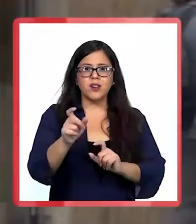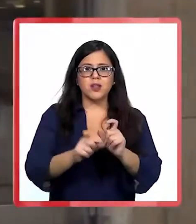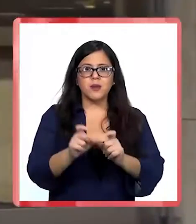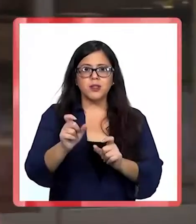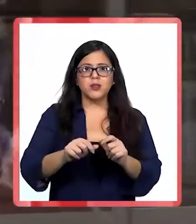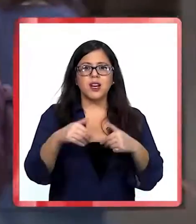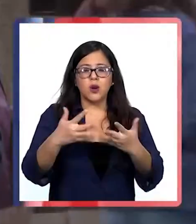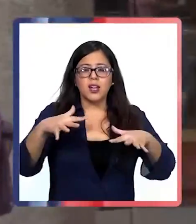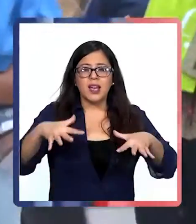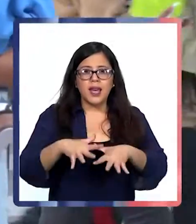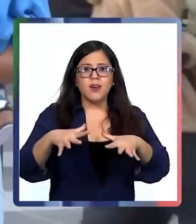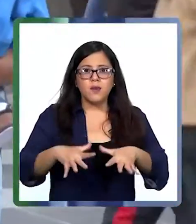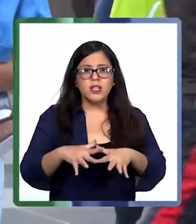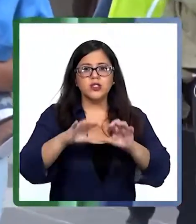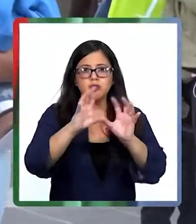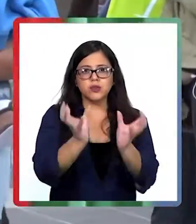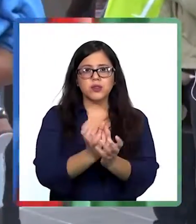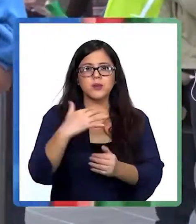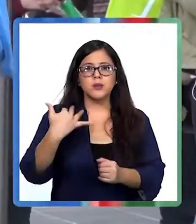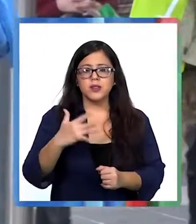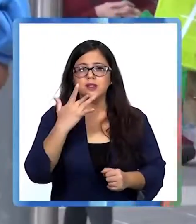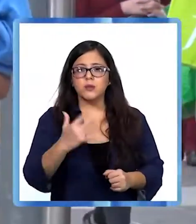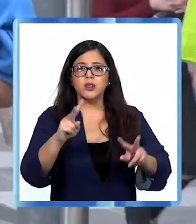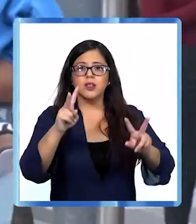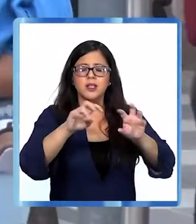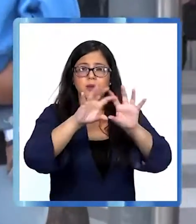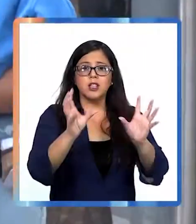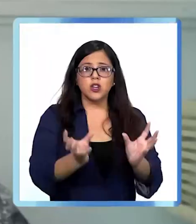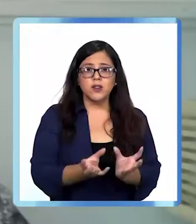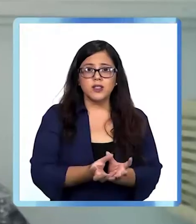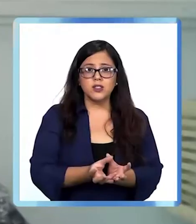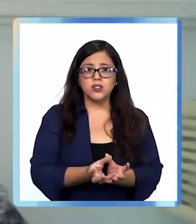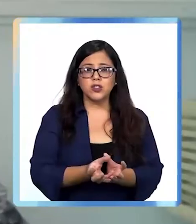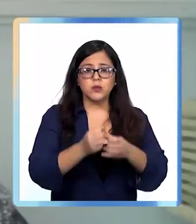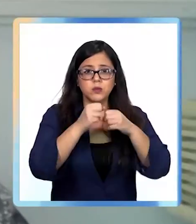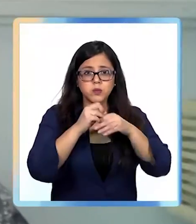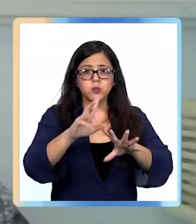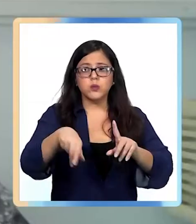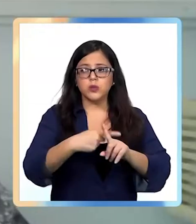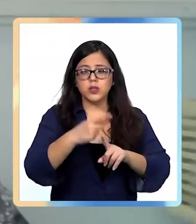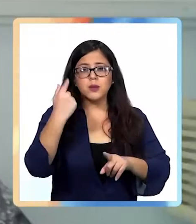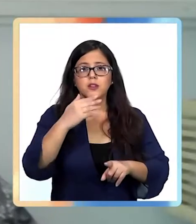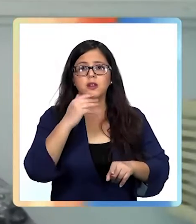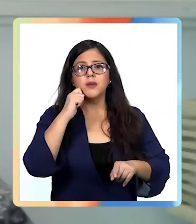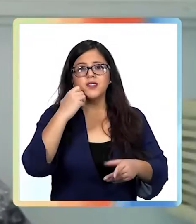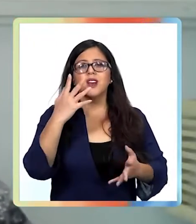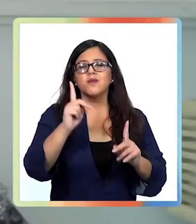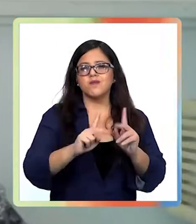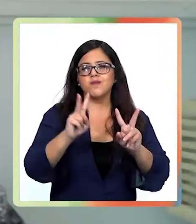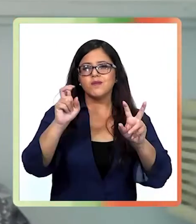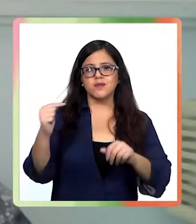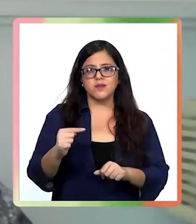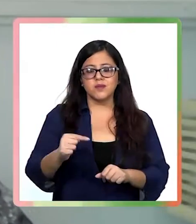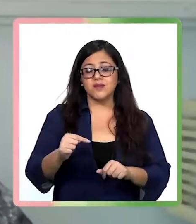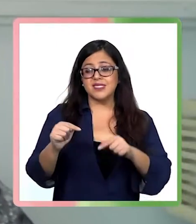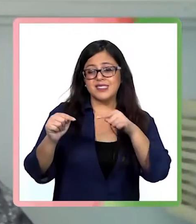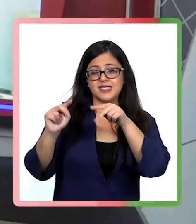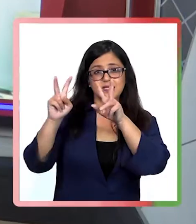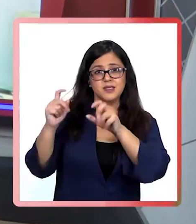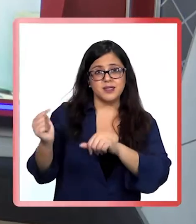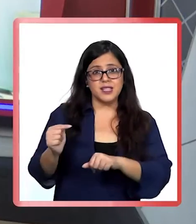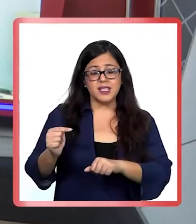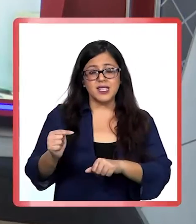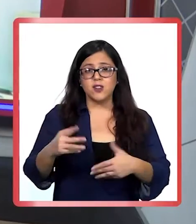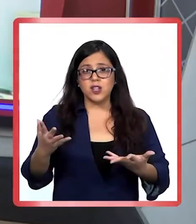porcentaje muy bajo de personas vacunadas, y ahí es donde hay que hacer un refuerzo global, porque la globalización tiene ventajas, pero también tiene desventajas,